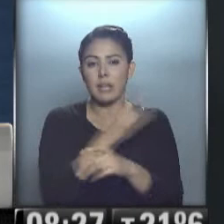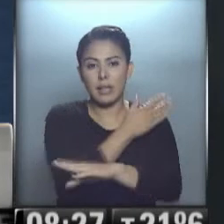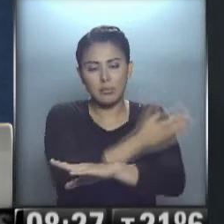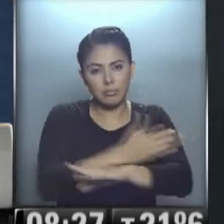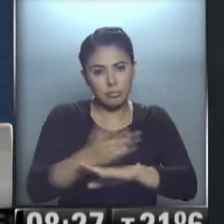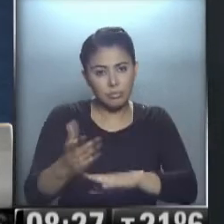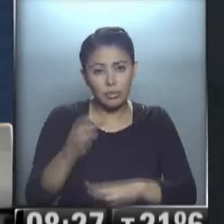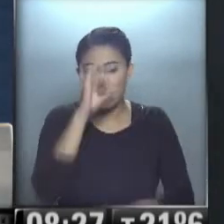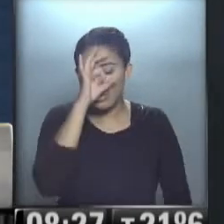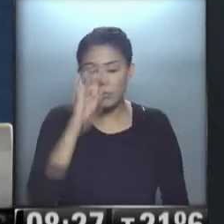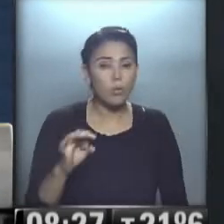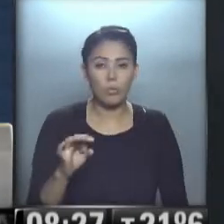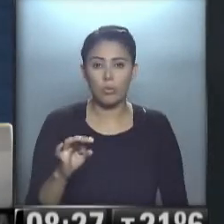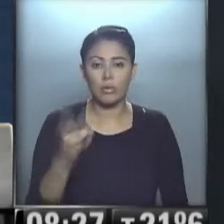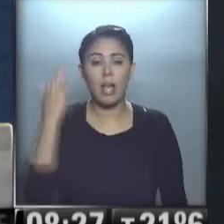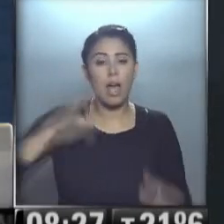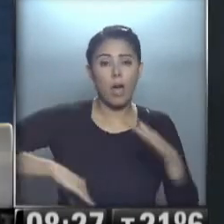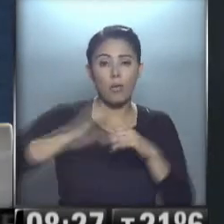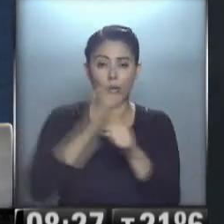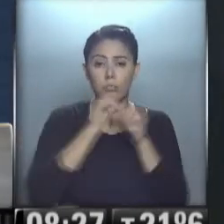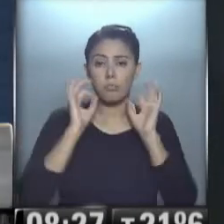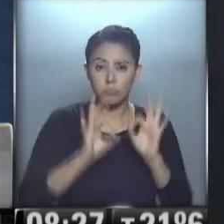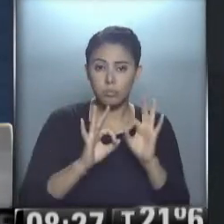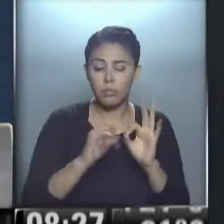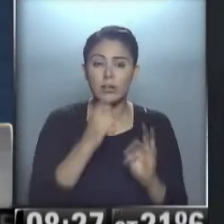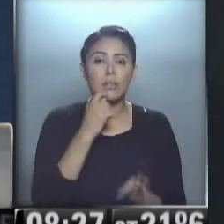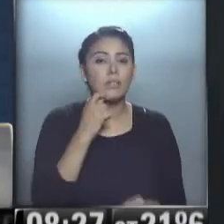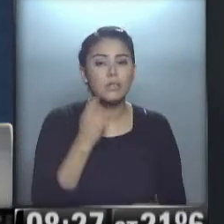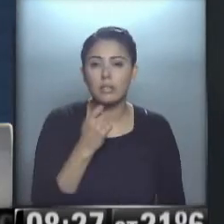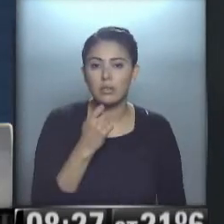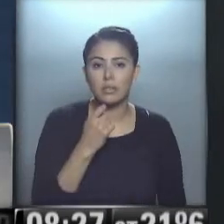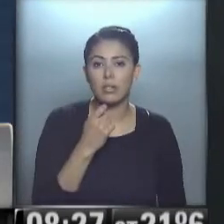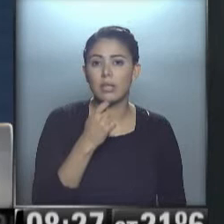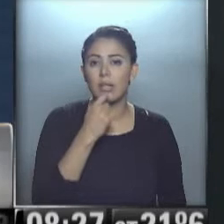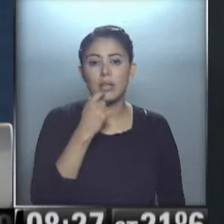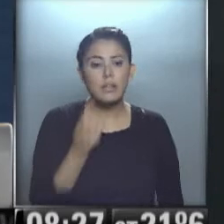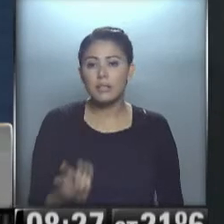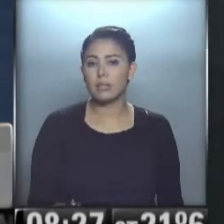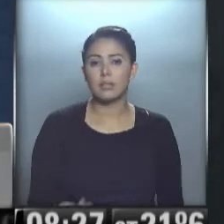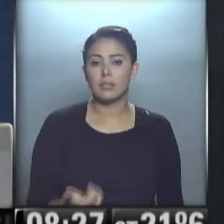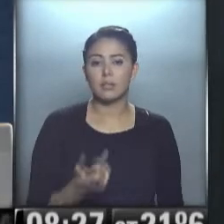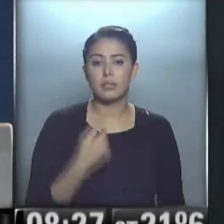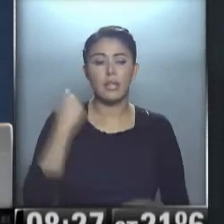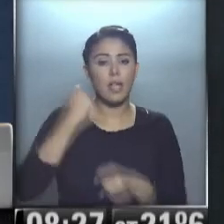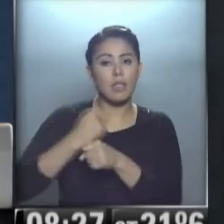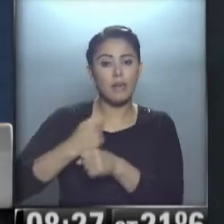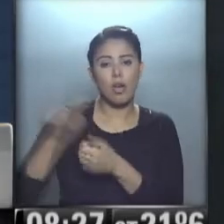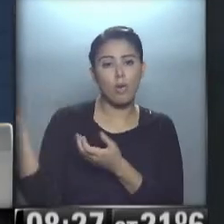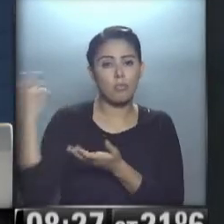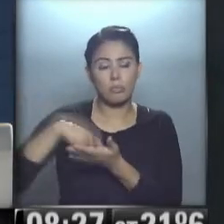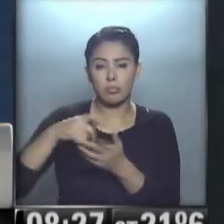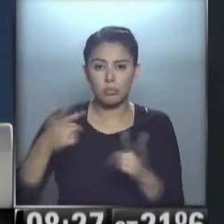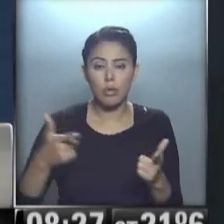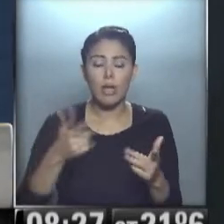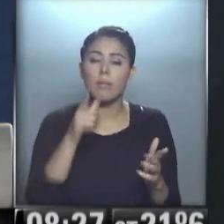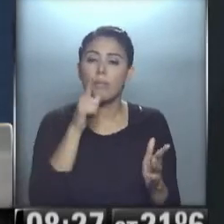jamás se cierra una paritaria de carácter provincial cuando se extingue el ejercicio fiscal y o presupuestario. En